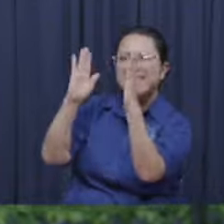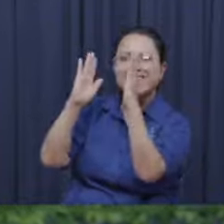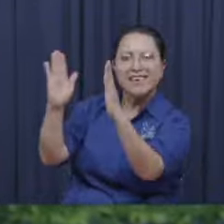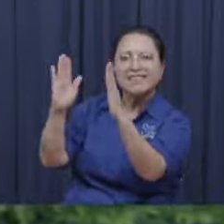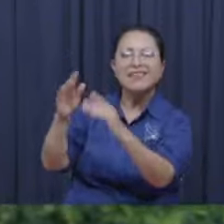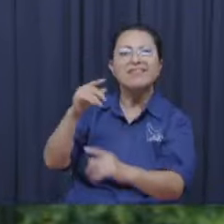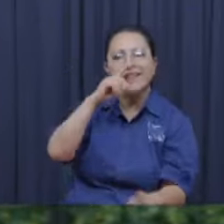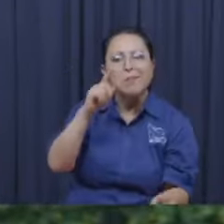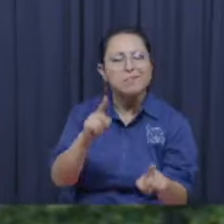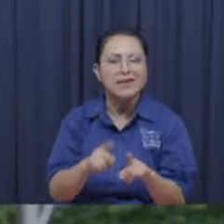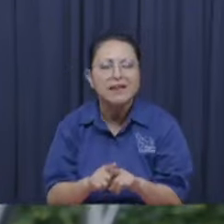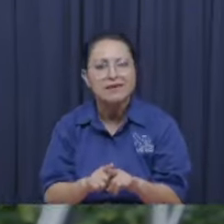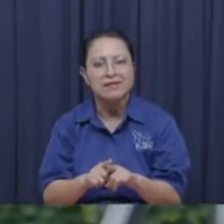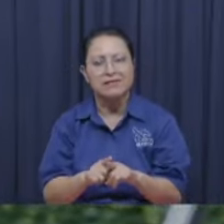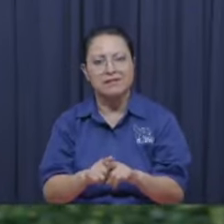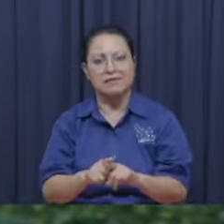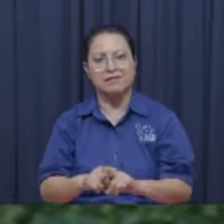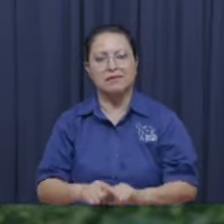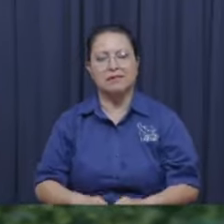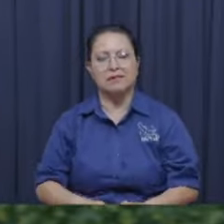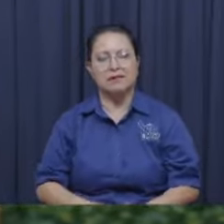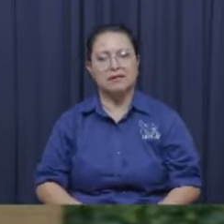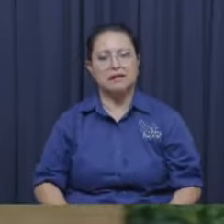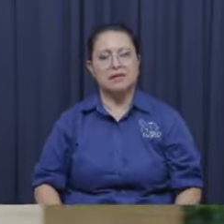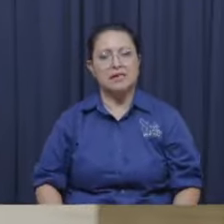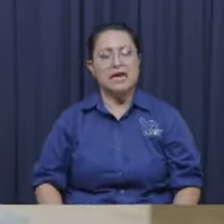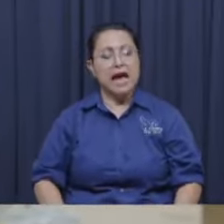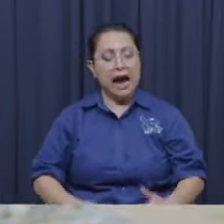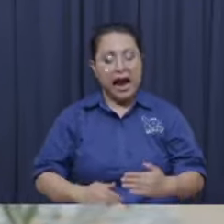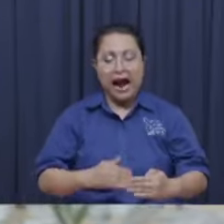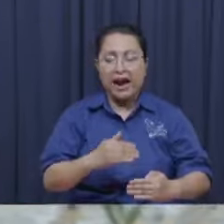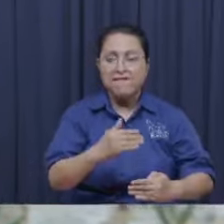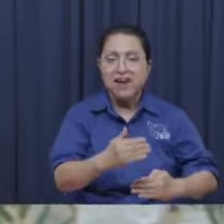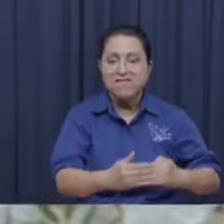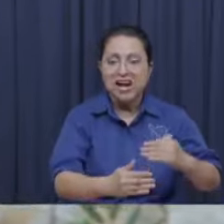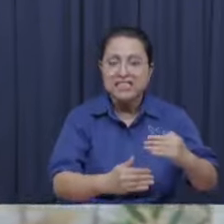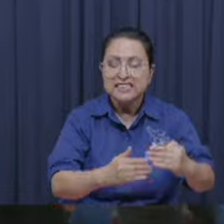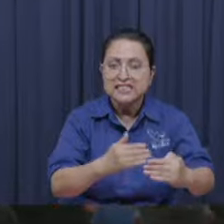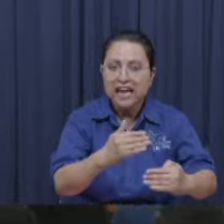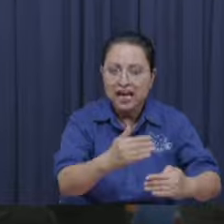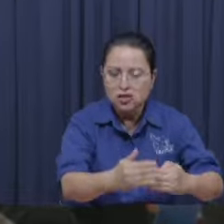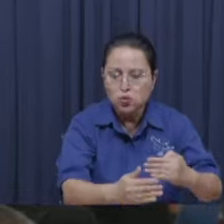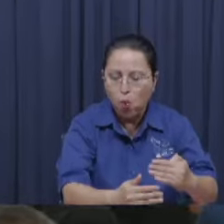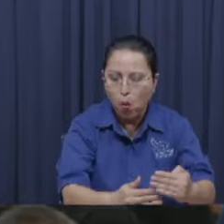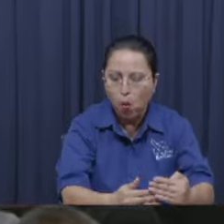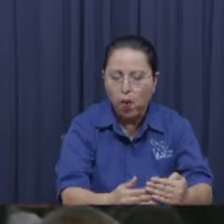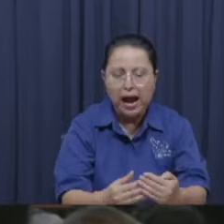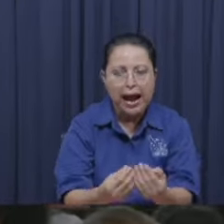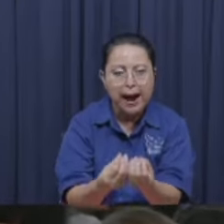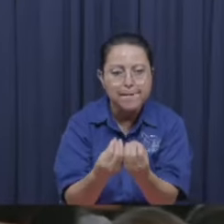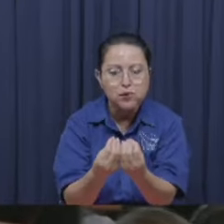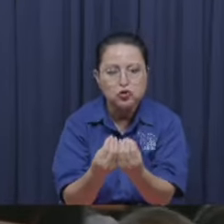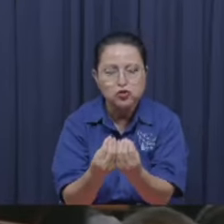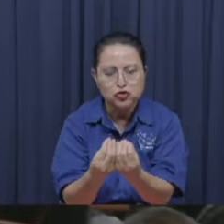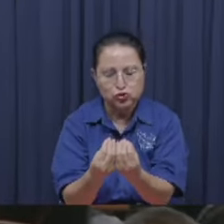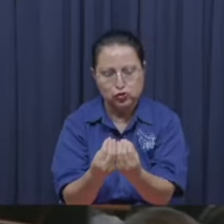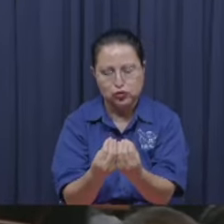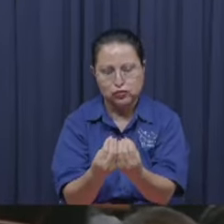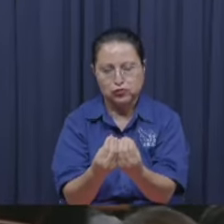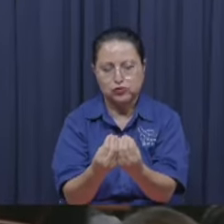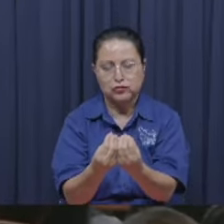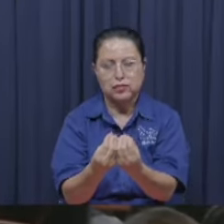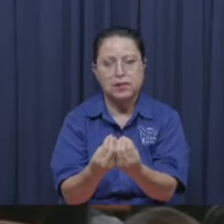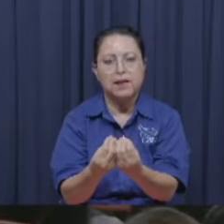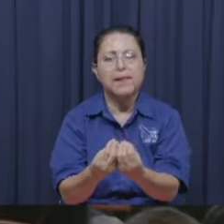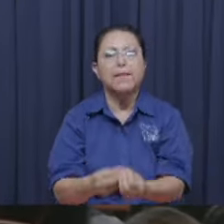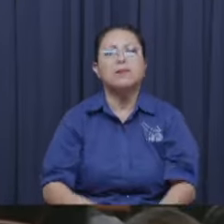Pero no solo eso, sino que esto avanza hacia otras cosas más y hacia otros países más